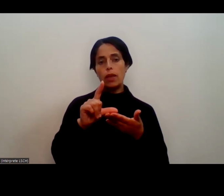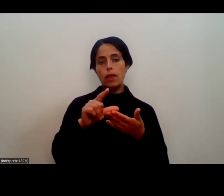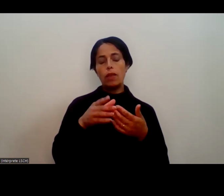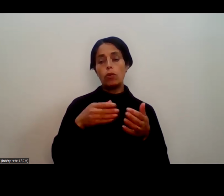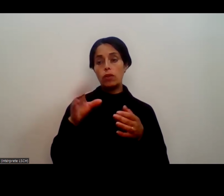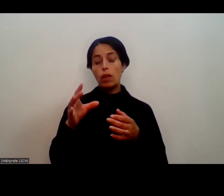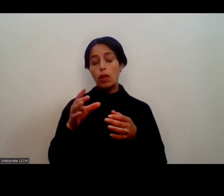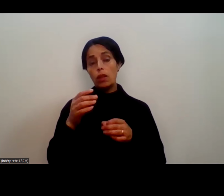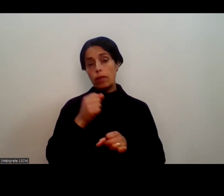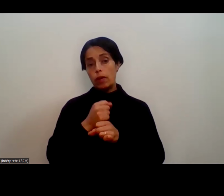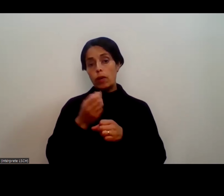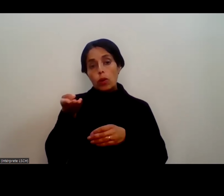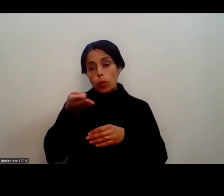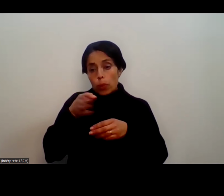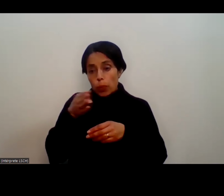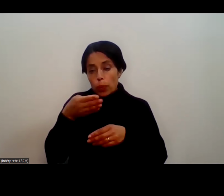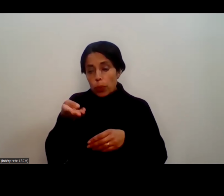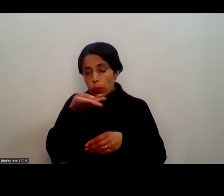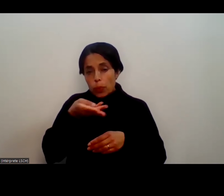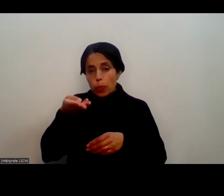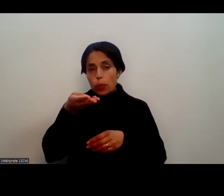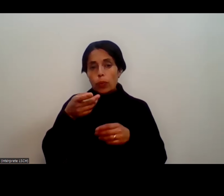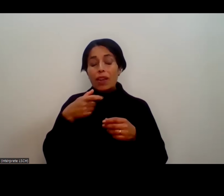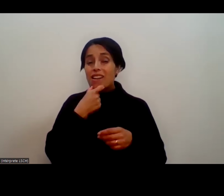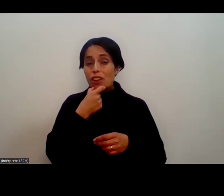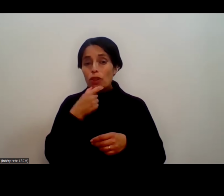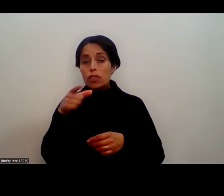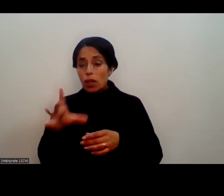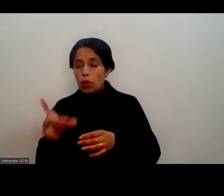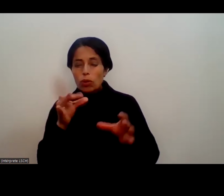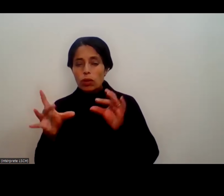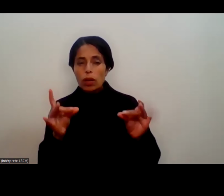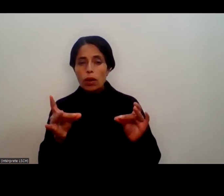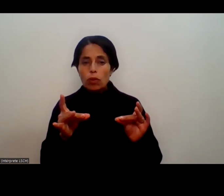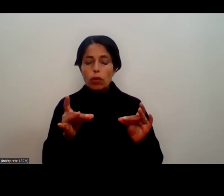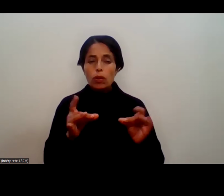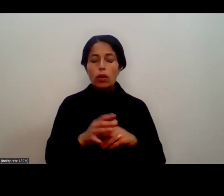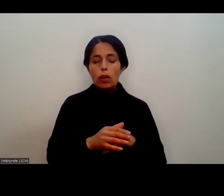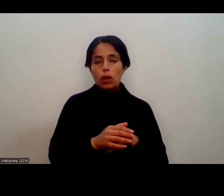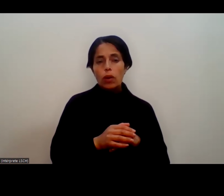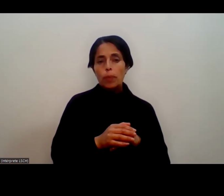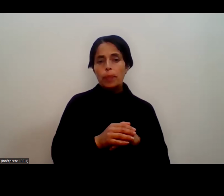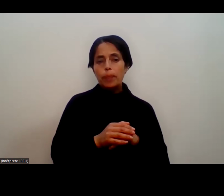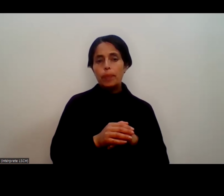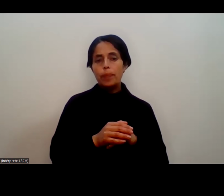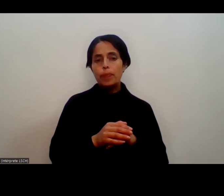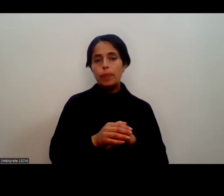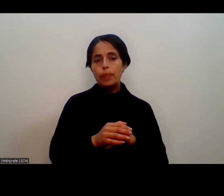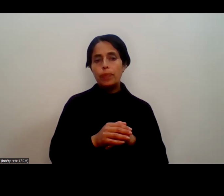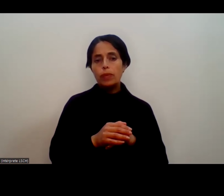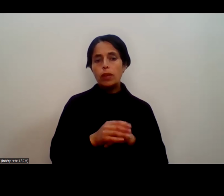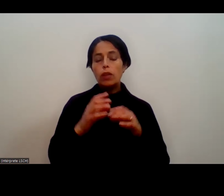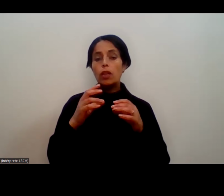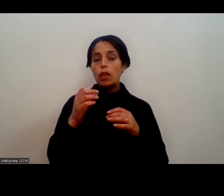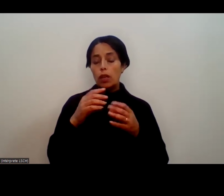encontramos, incluso bajo paneles de arte rupestre, encontramos al pie eh, mineral de